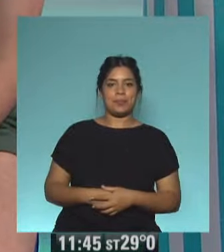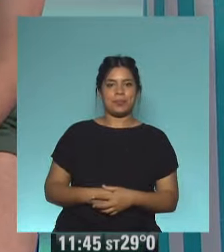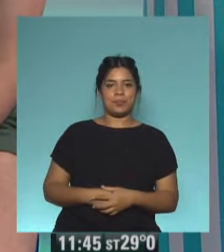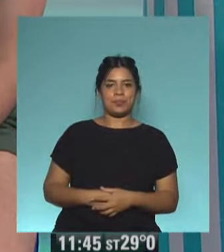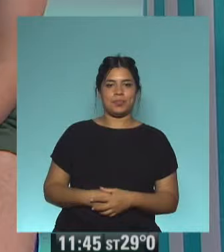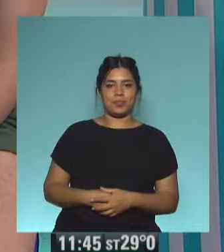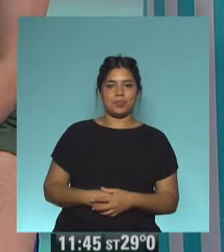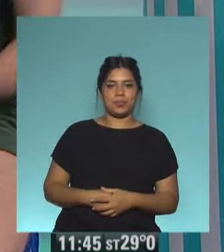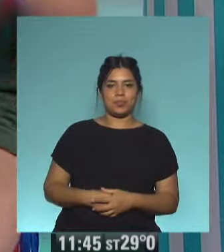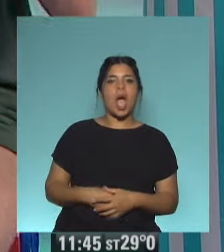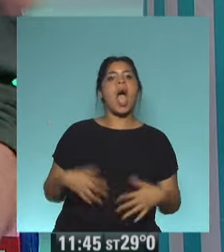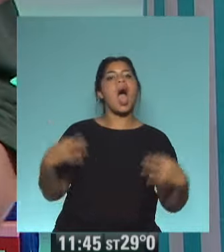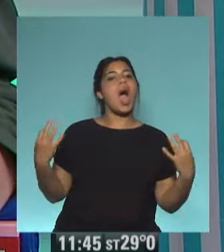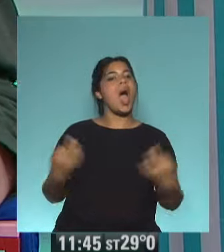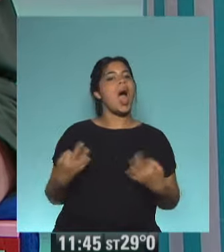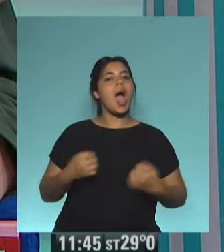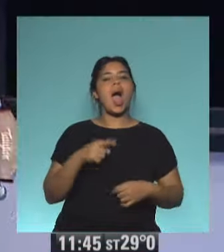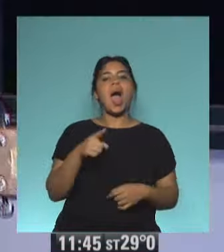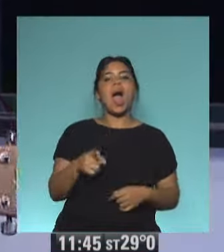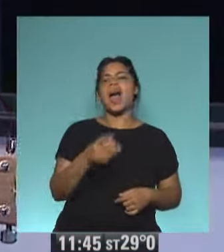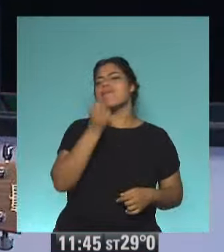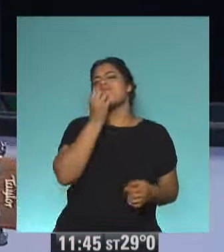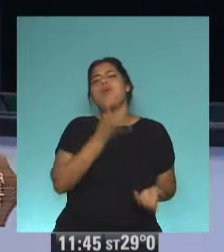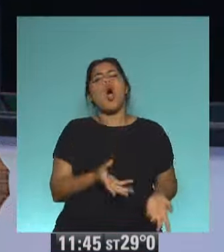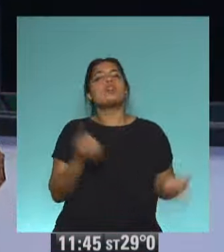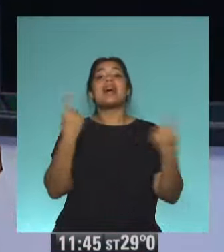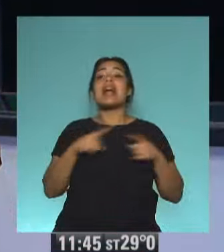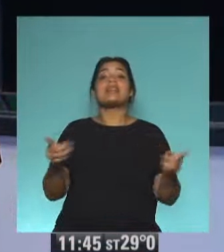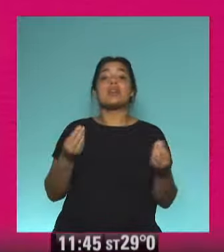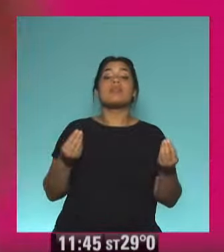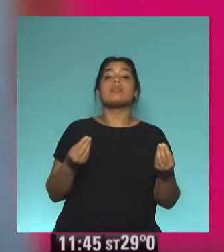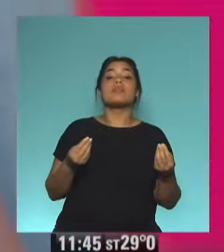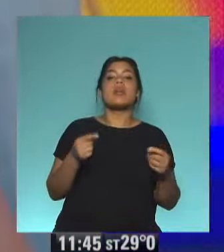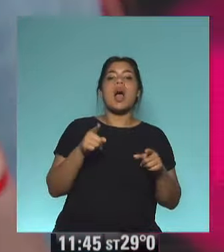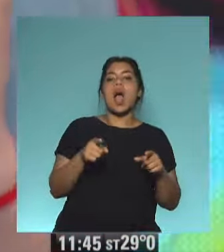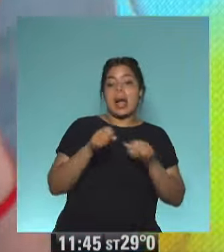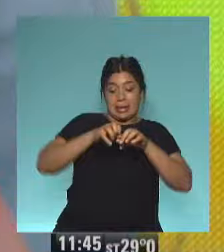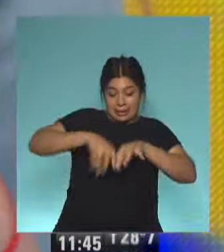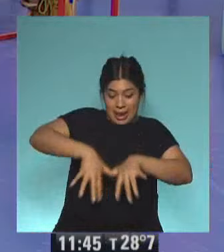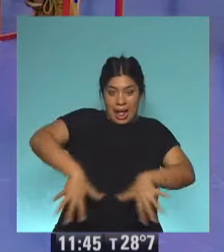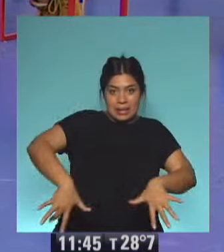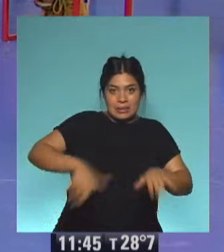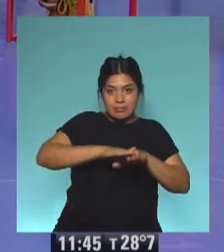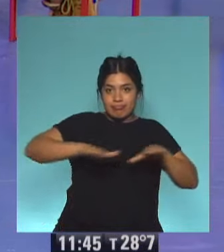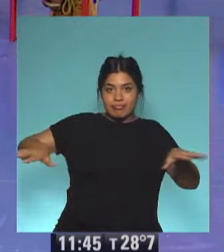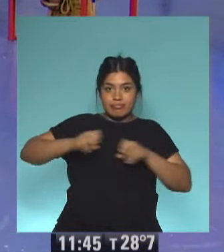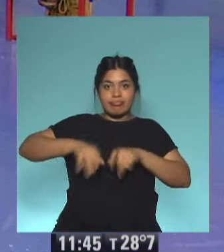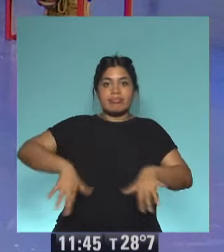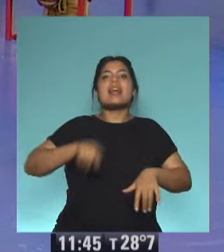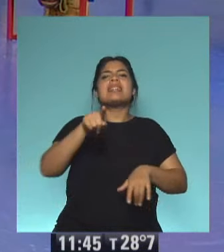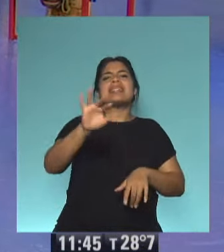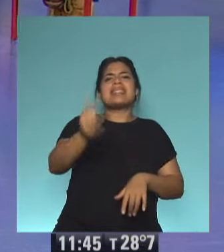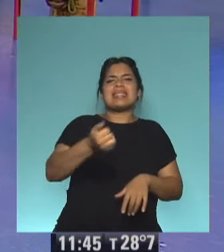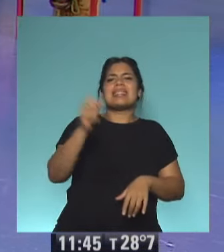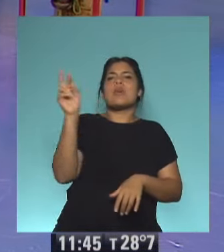¿eh? ¡Uy, qué temazo! ¡Ay, hermosa canción! ¡Hasta la raíz! ¡Hasta la raíz! ¿Se acuerdan de esta canción? ¡Hasta la raíz de Natalia Lafourcade! ¡Claro, claro que